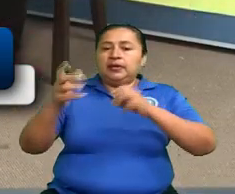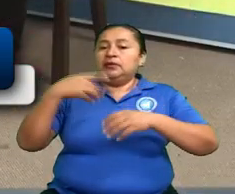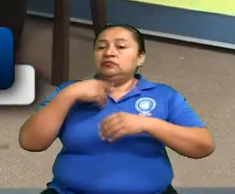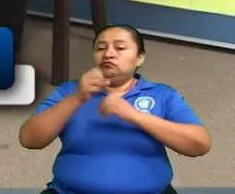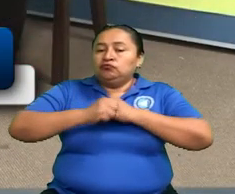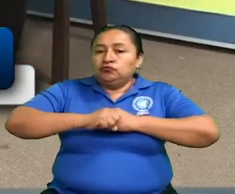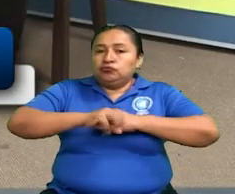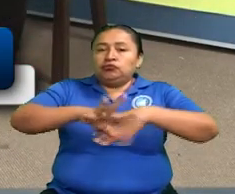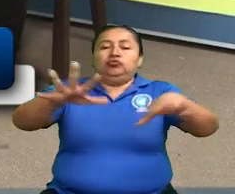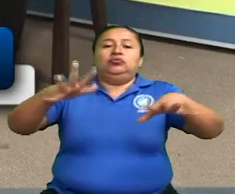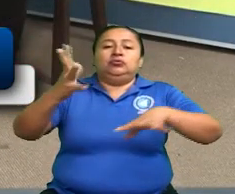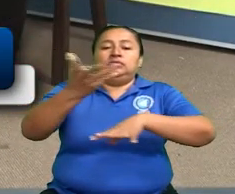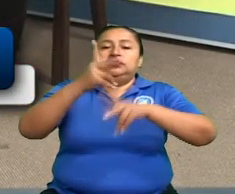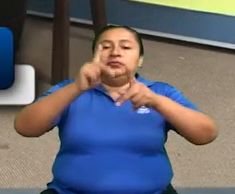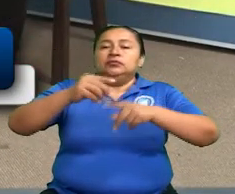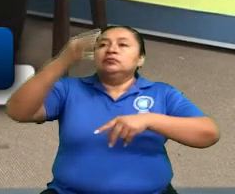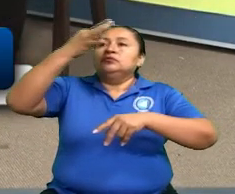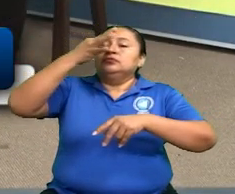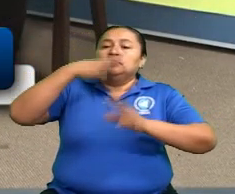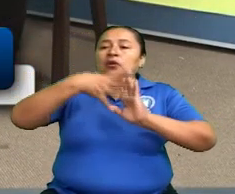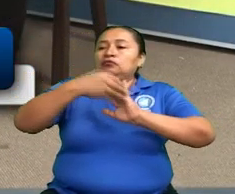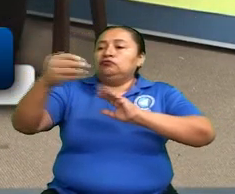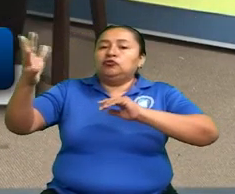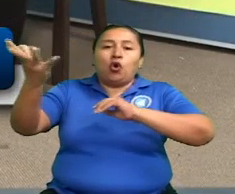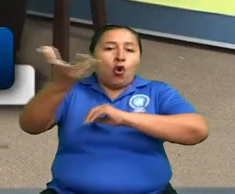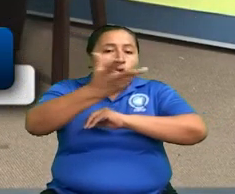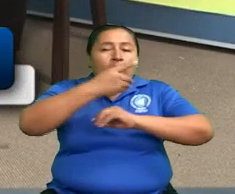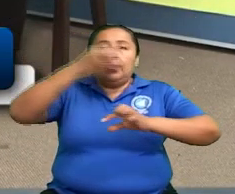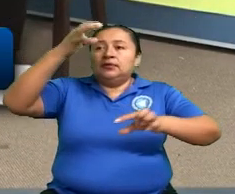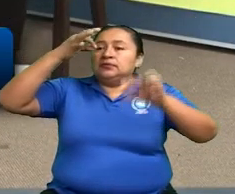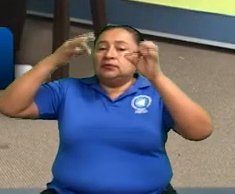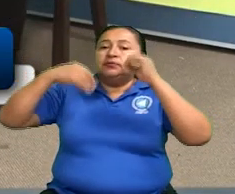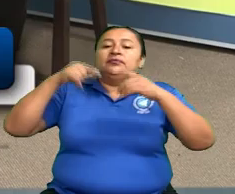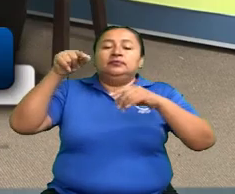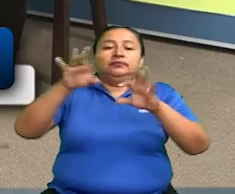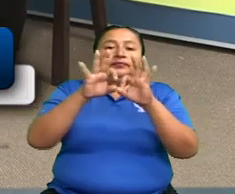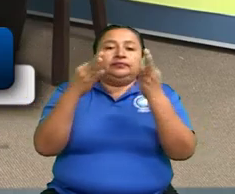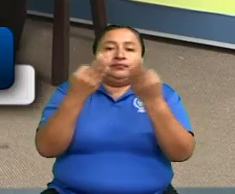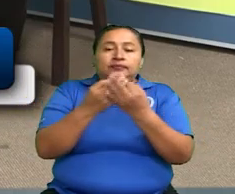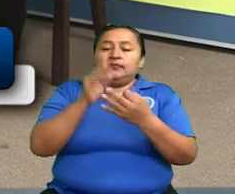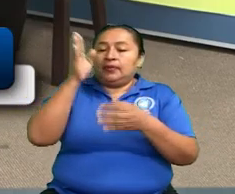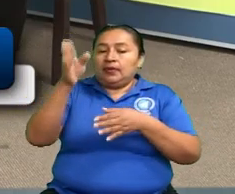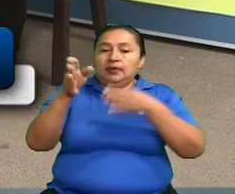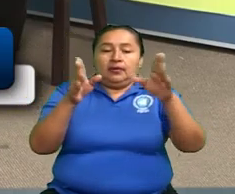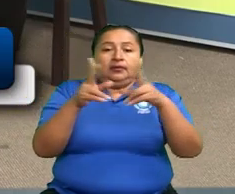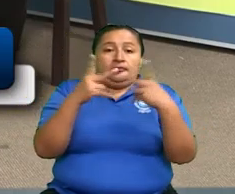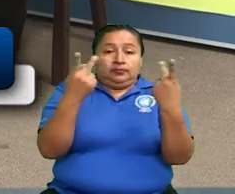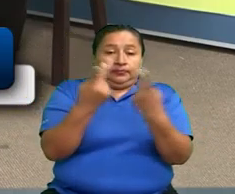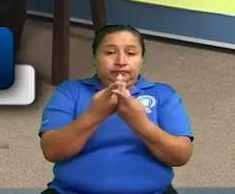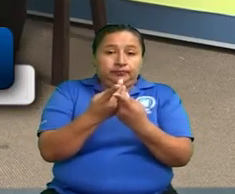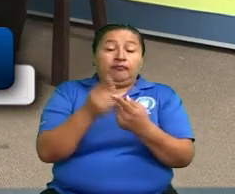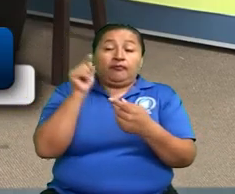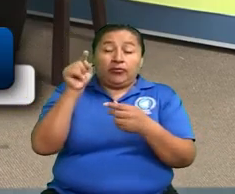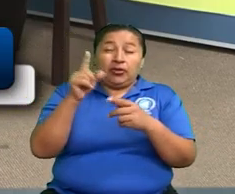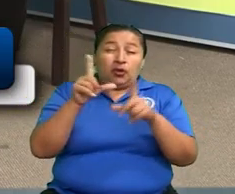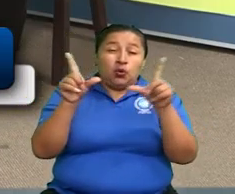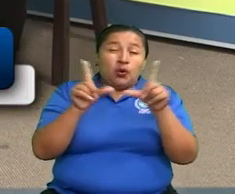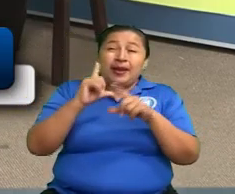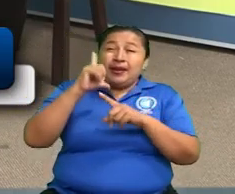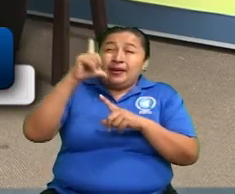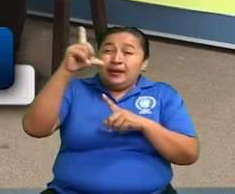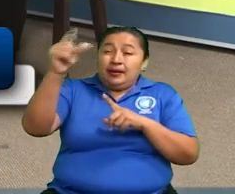de vacunación, haciendo accesible esta vacuna hasta la familia, hasta la comunidad, hasta el lugar más